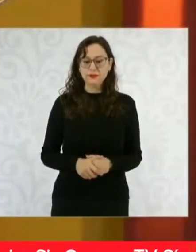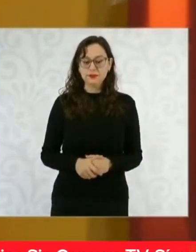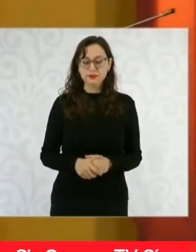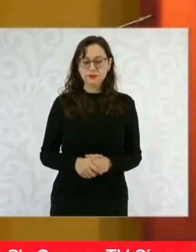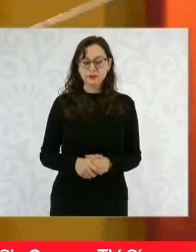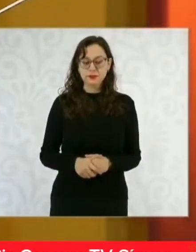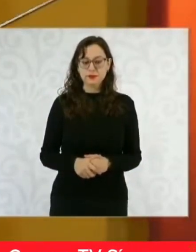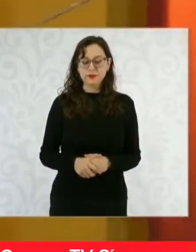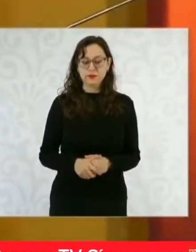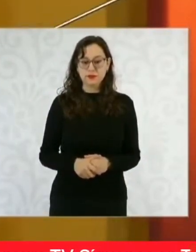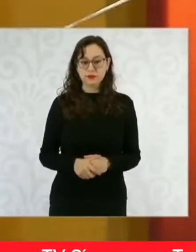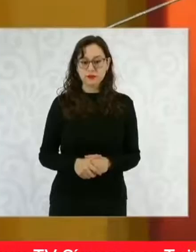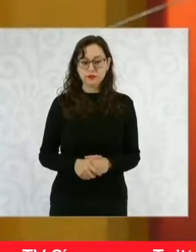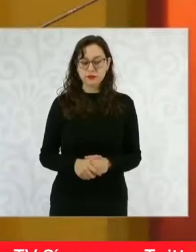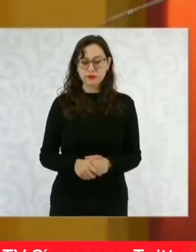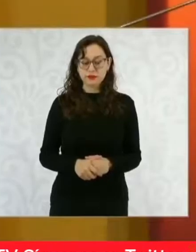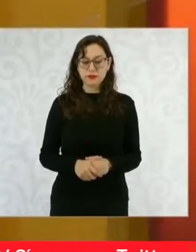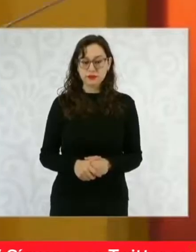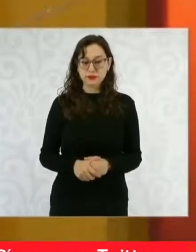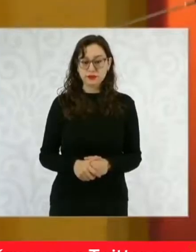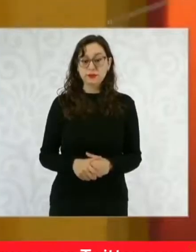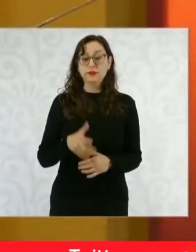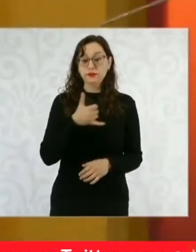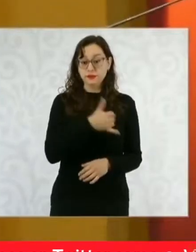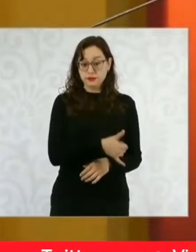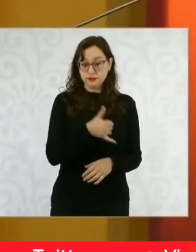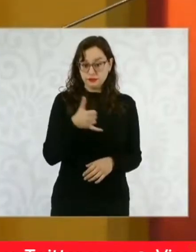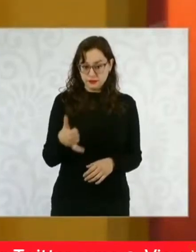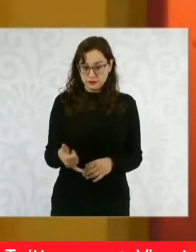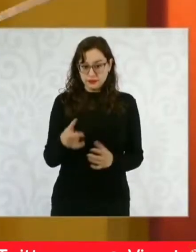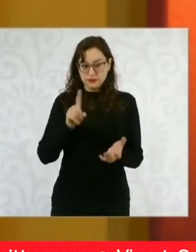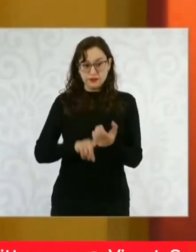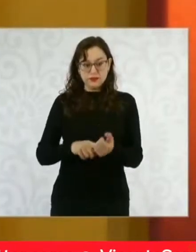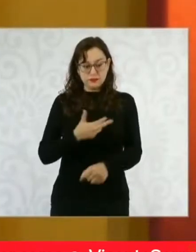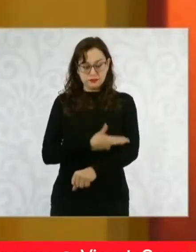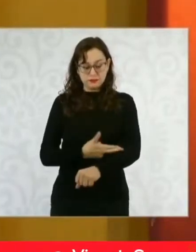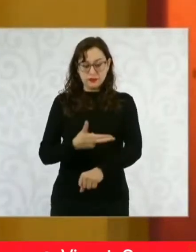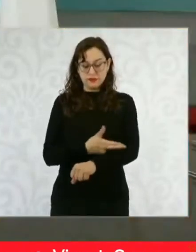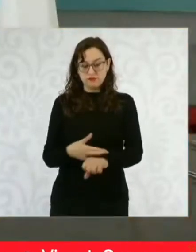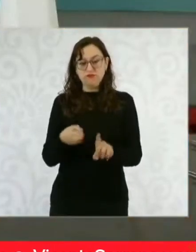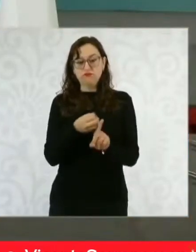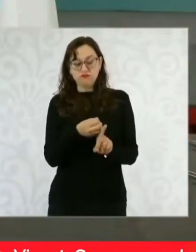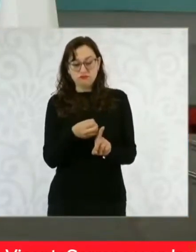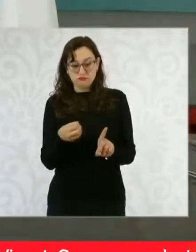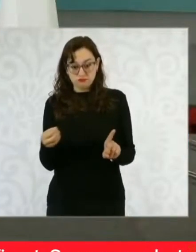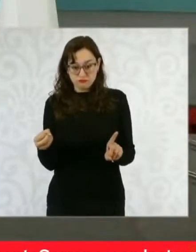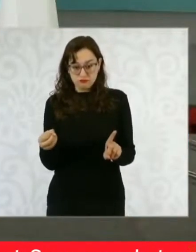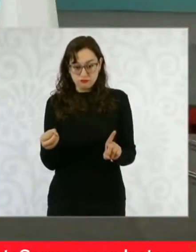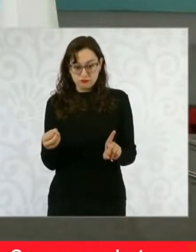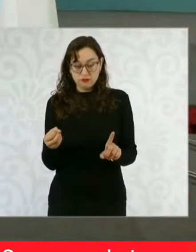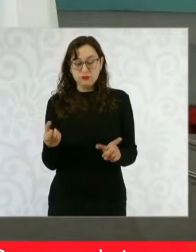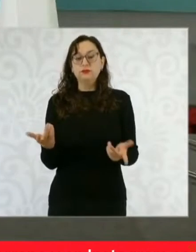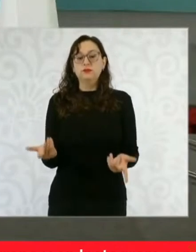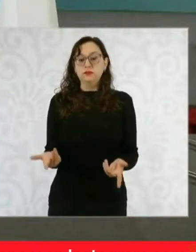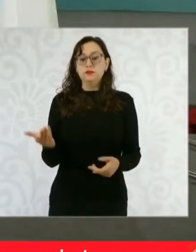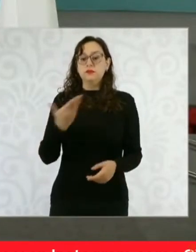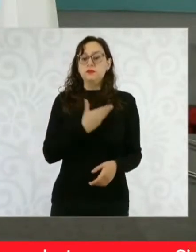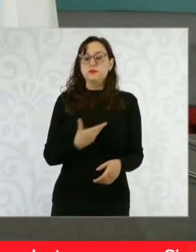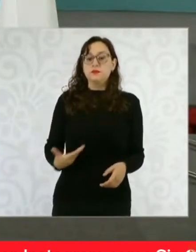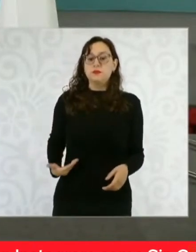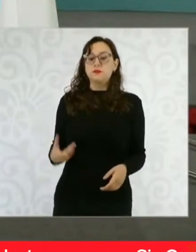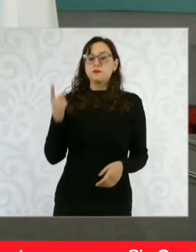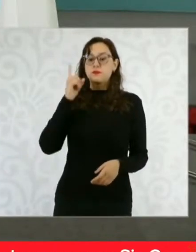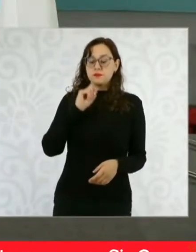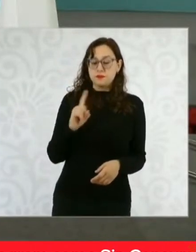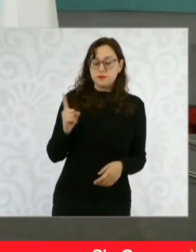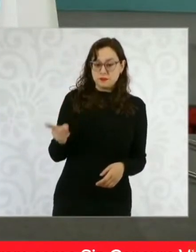Por la configuración corporativa que tiene el Infonavit en la actualidad, la presidenta de la